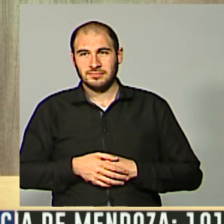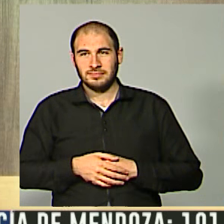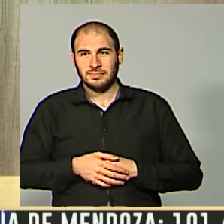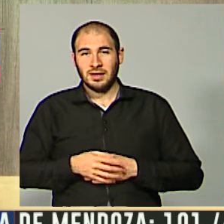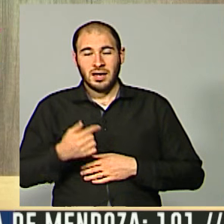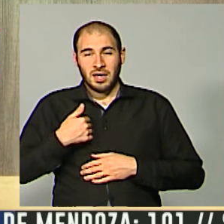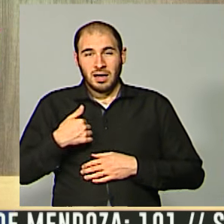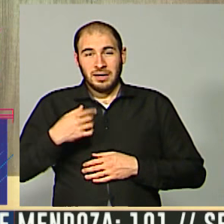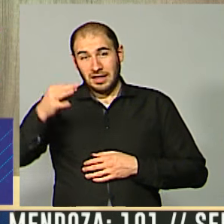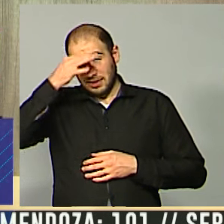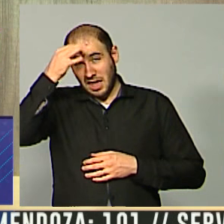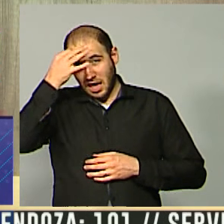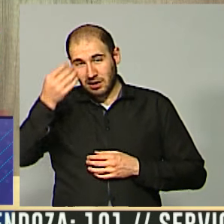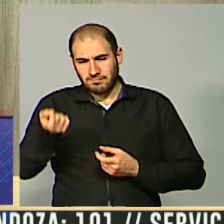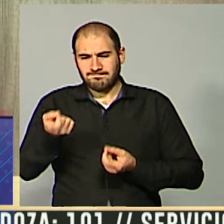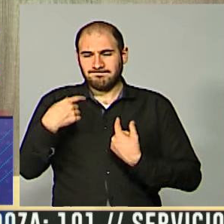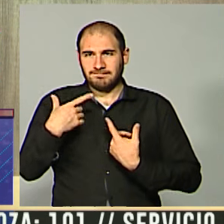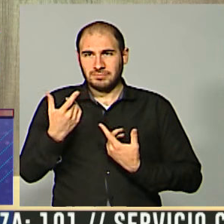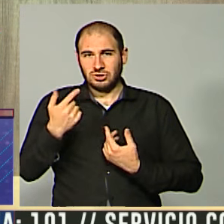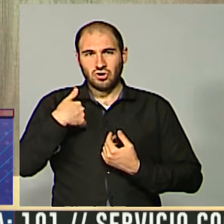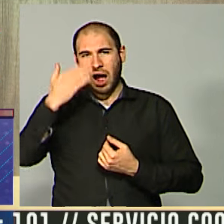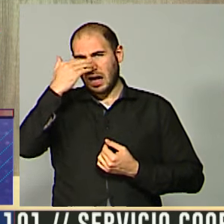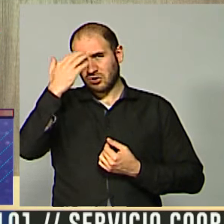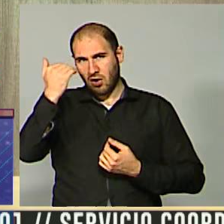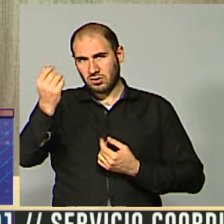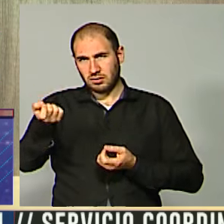A mí la obra me aportó como actor,